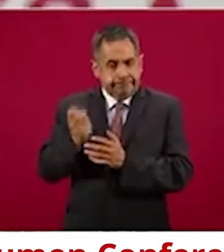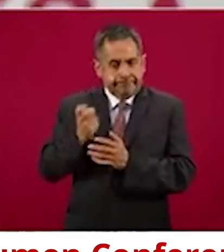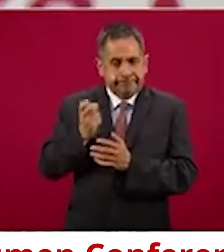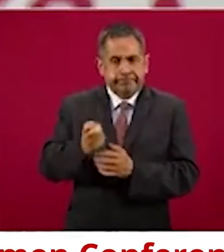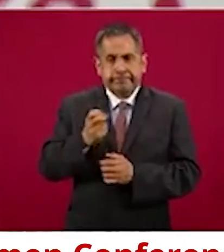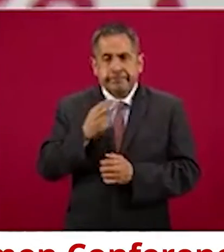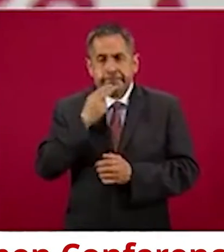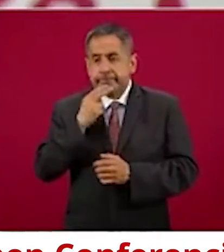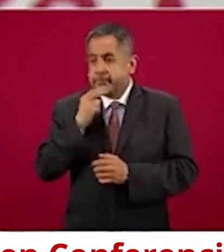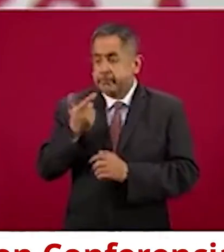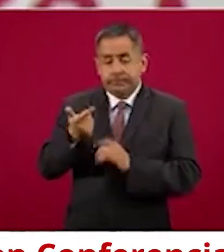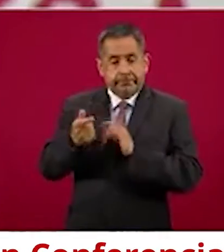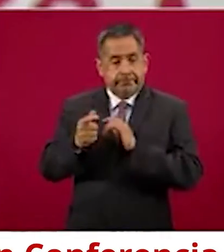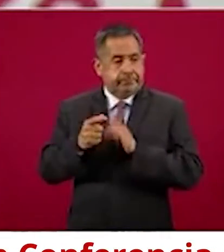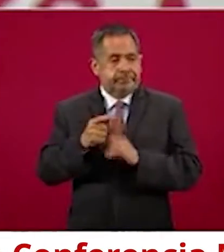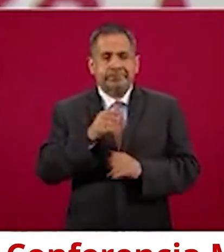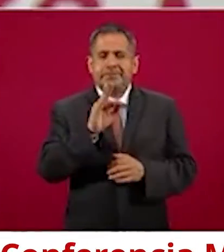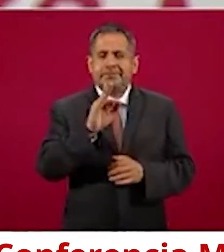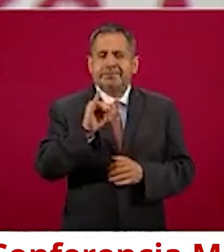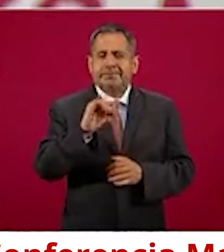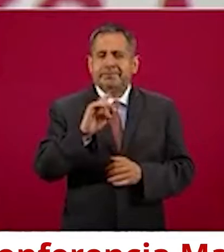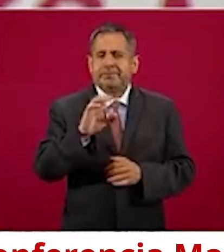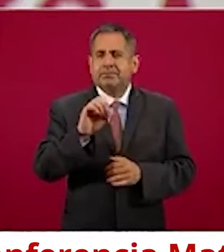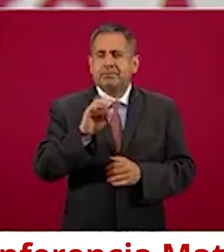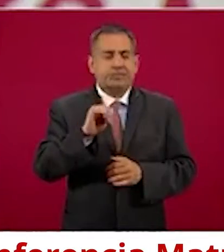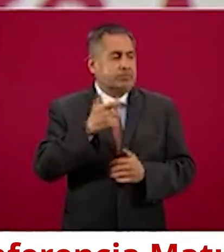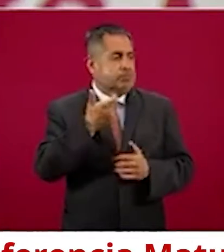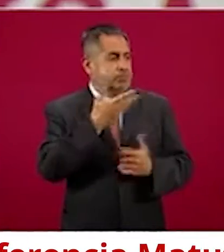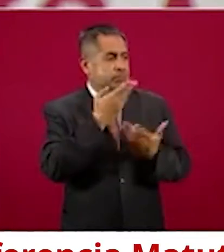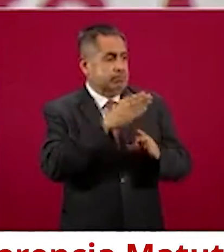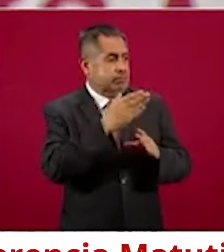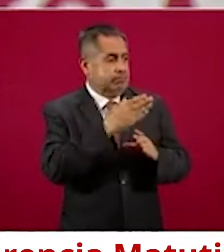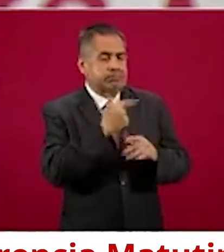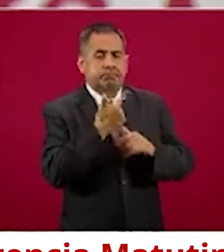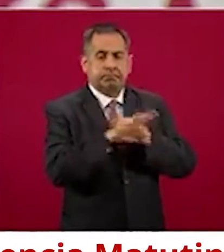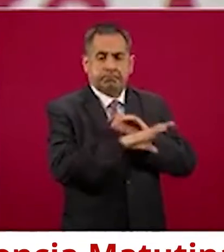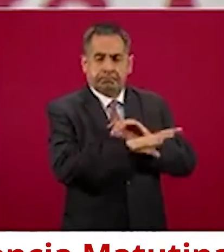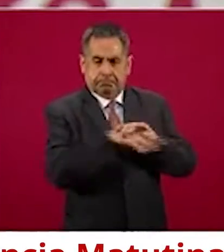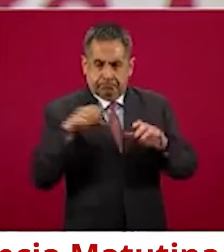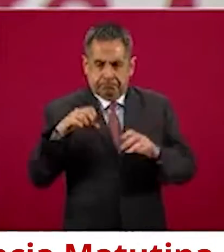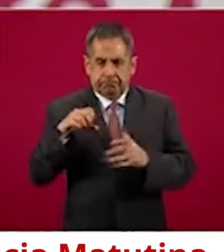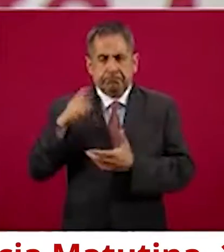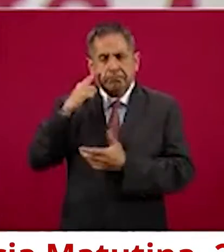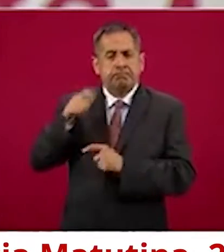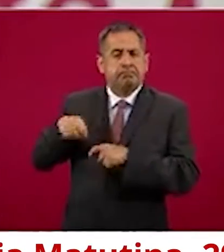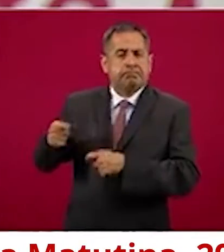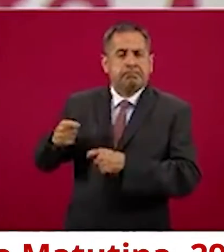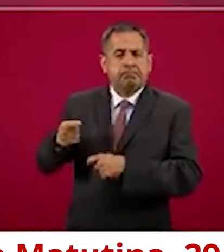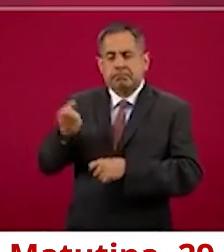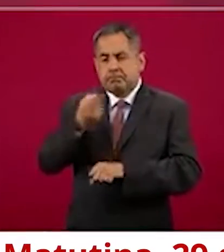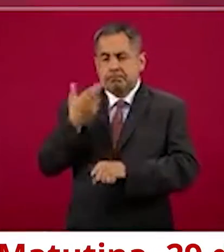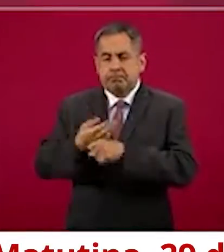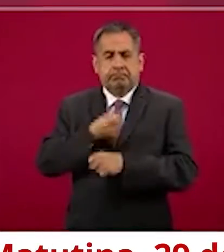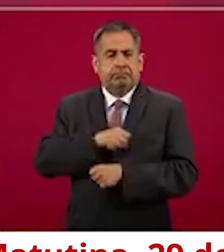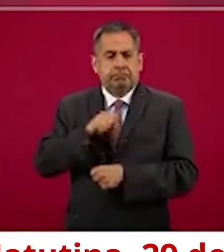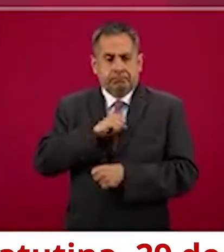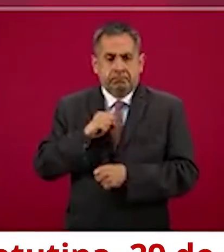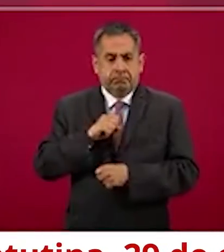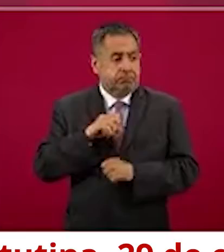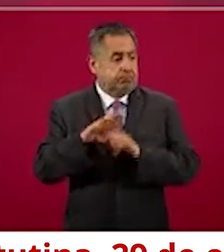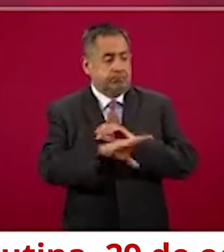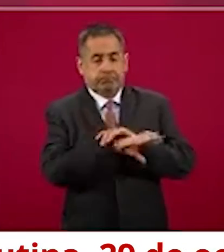de fideicomiso pasen a formar parte del presupuesto que va a tener la Secretaría de Salud. En un sentido estricto, va a salir